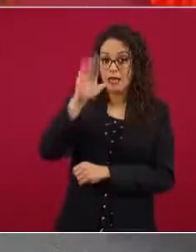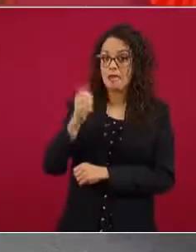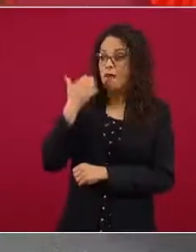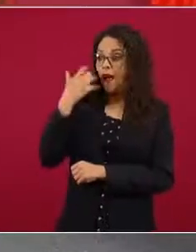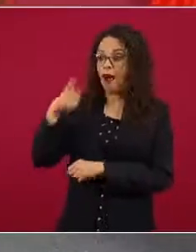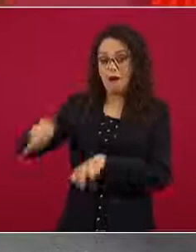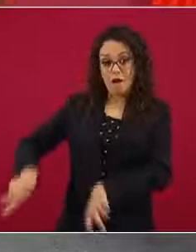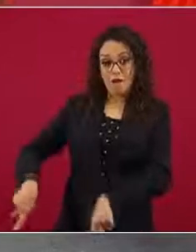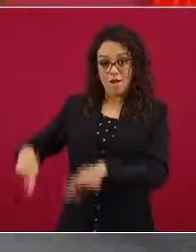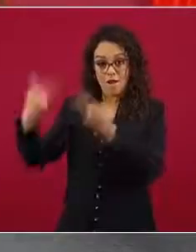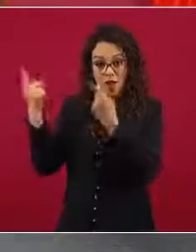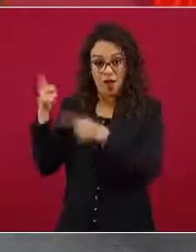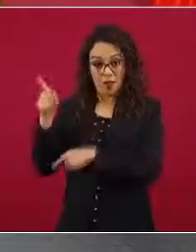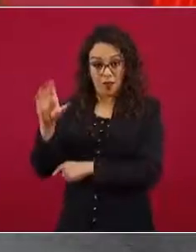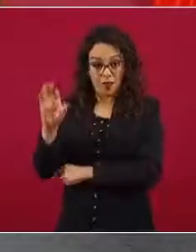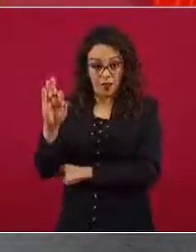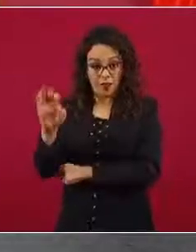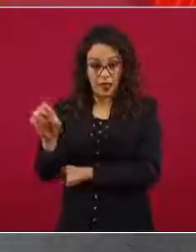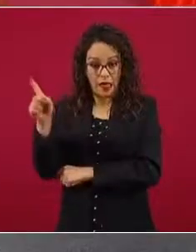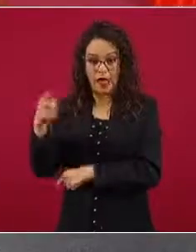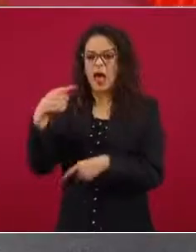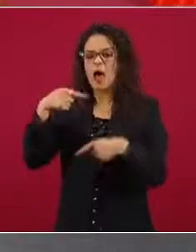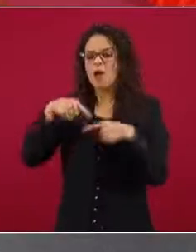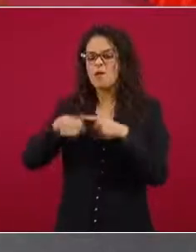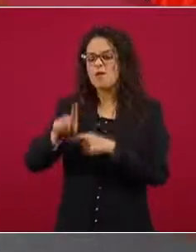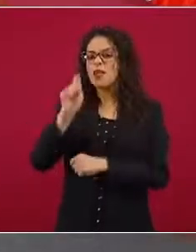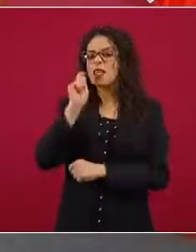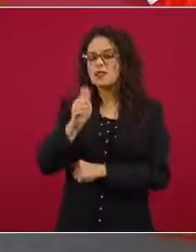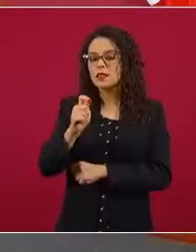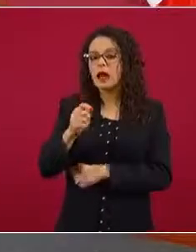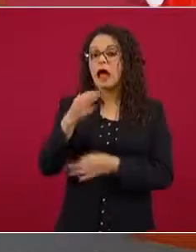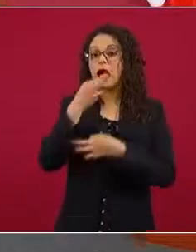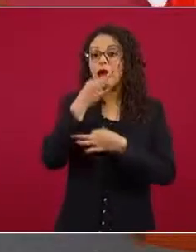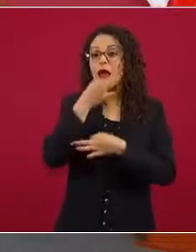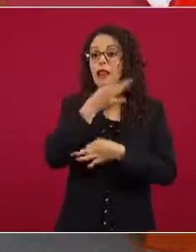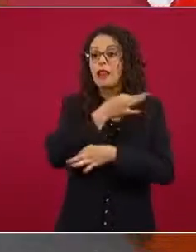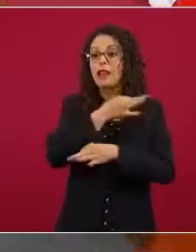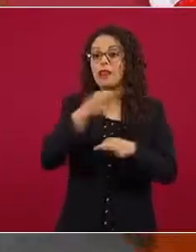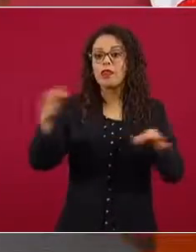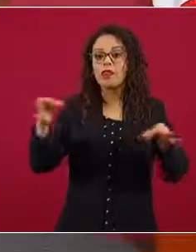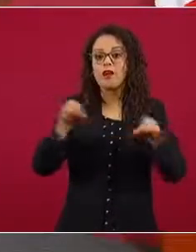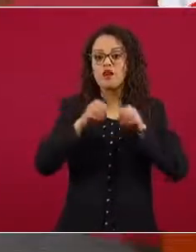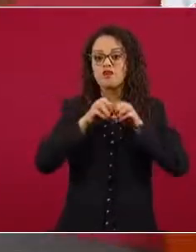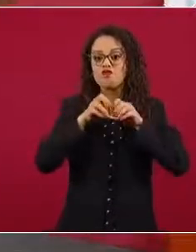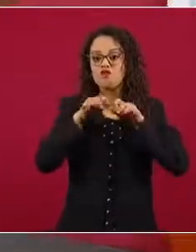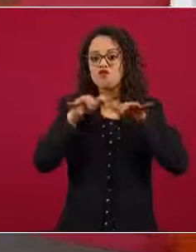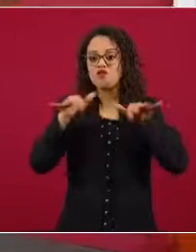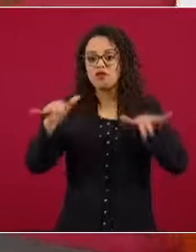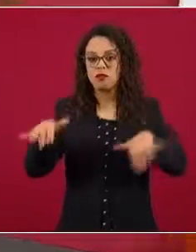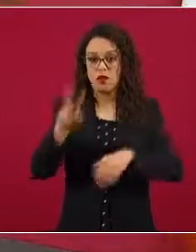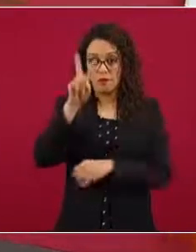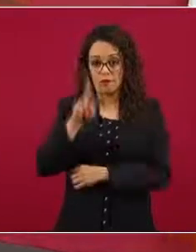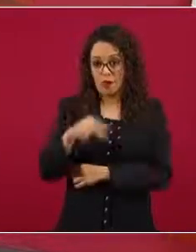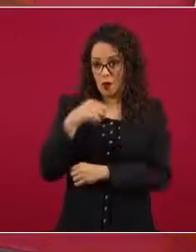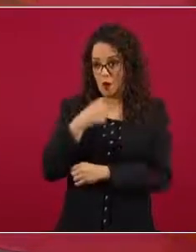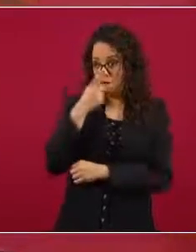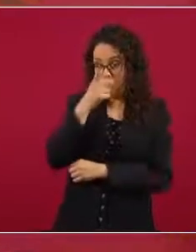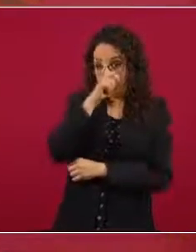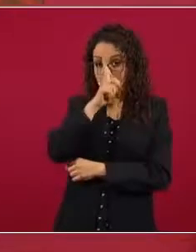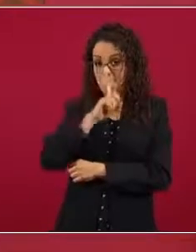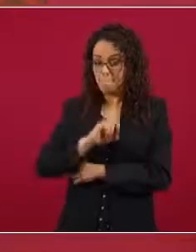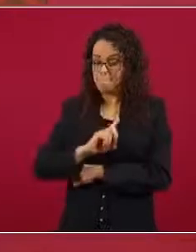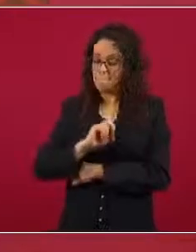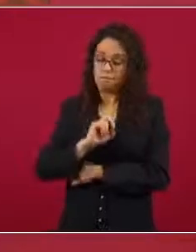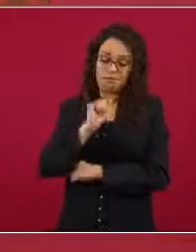eléctrica, empezaron con una campaña, yo no digo mentiras y no hay